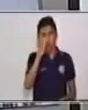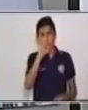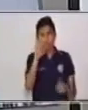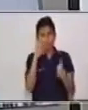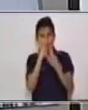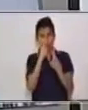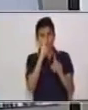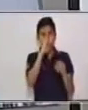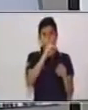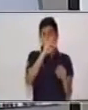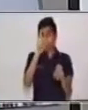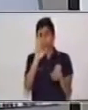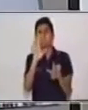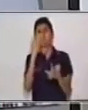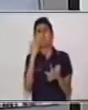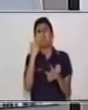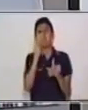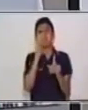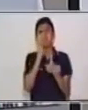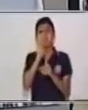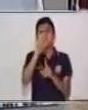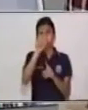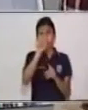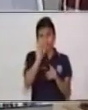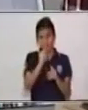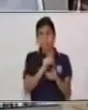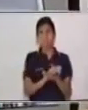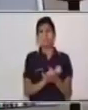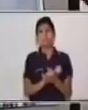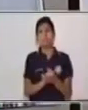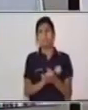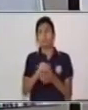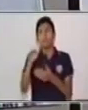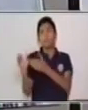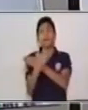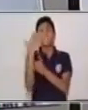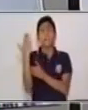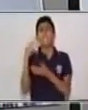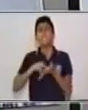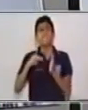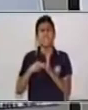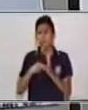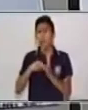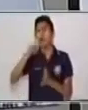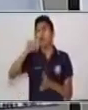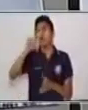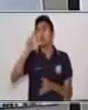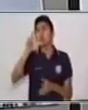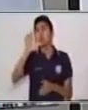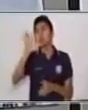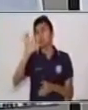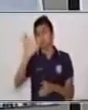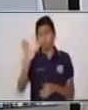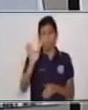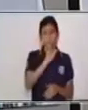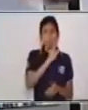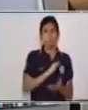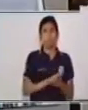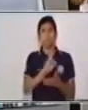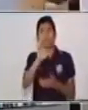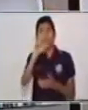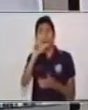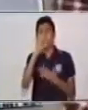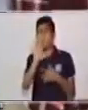hasta su mínima expresión en esa parte. Él ya se encuentra listo, ya únicamente se encuentra en una sola parte.